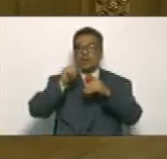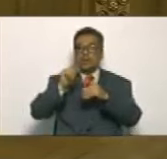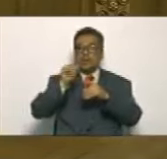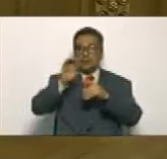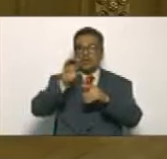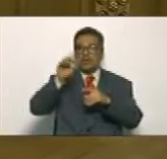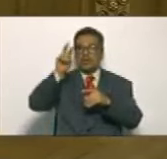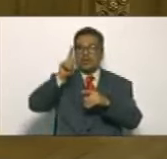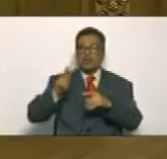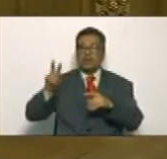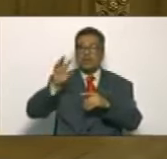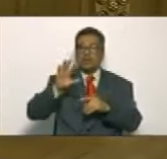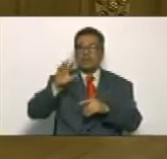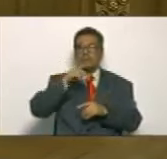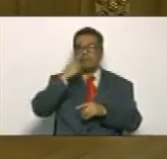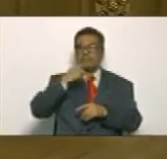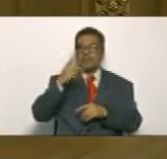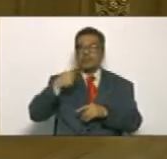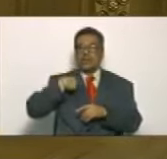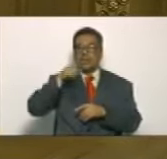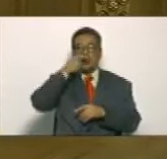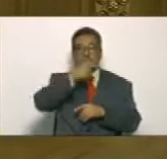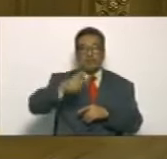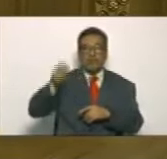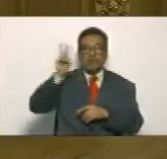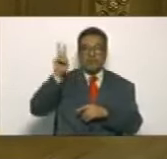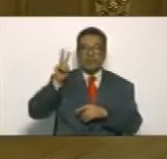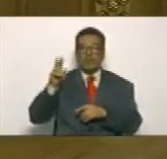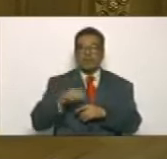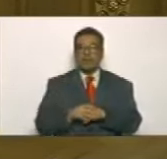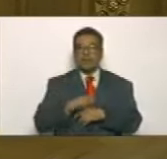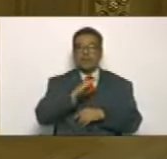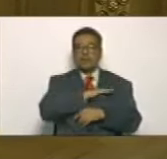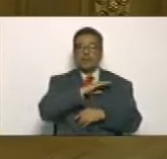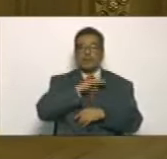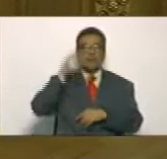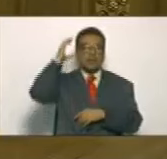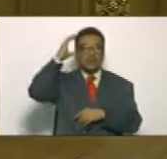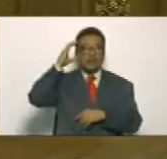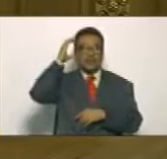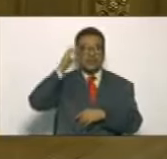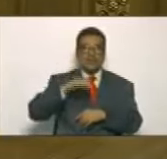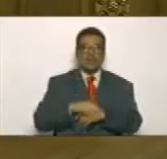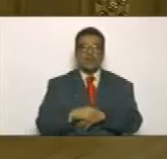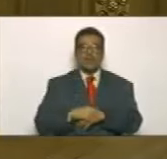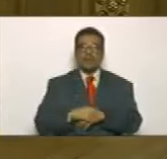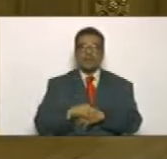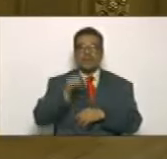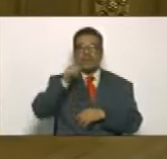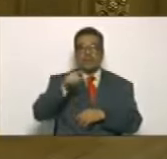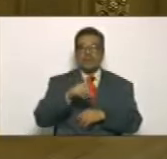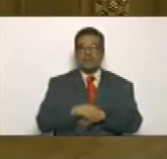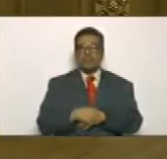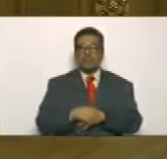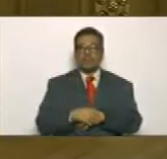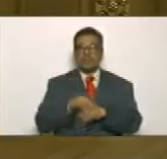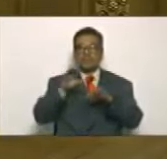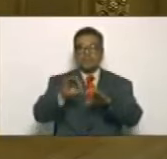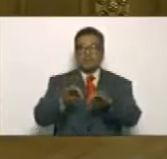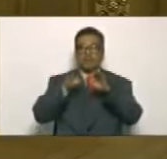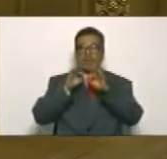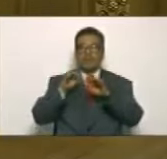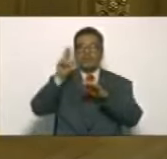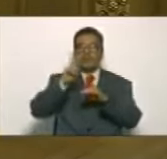política, me debo al pueblo de Venezuela y a mi conciencia, y ante ella a los intereses